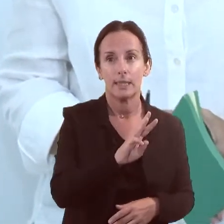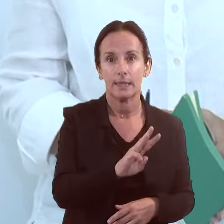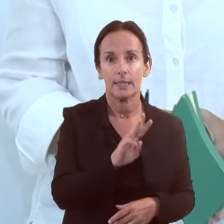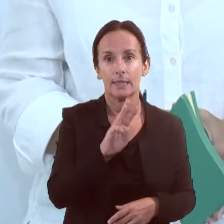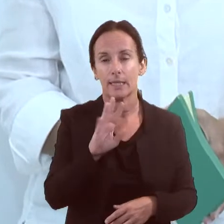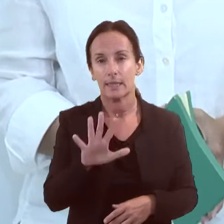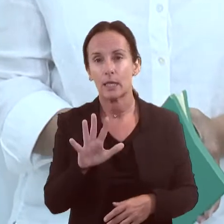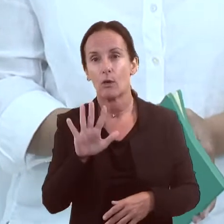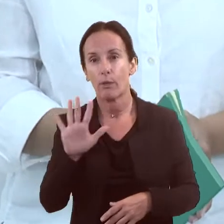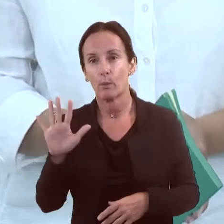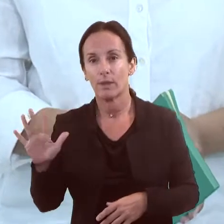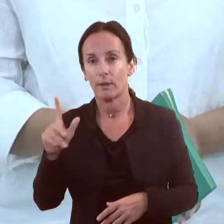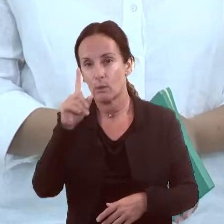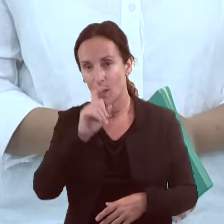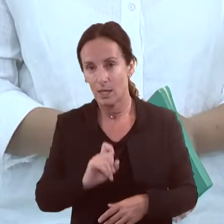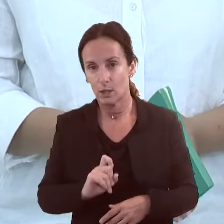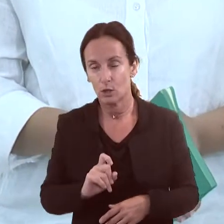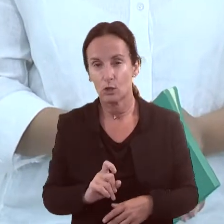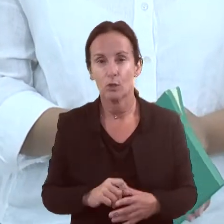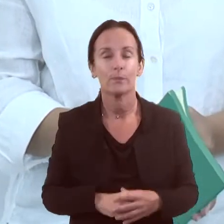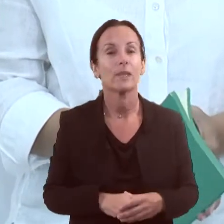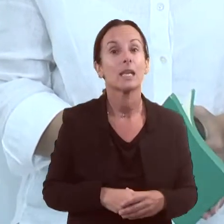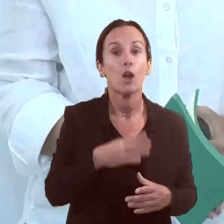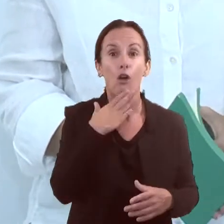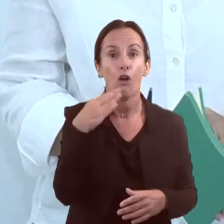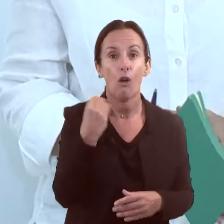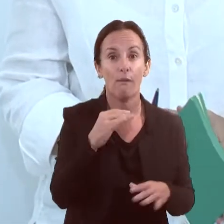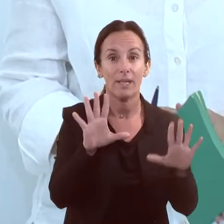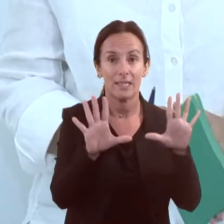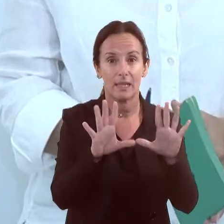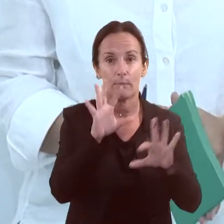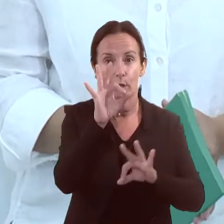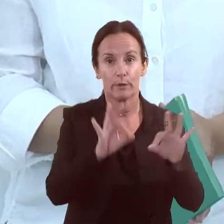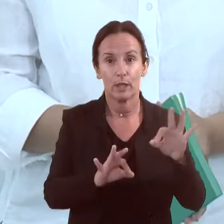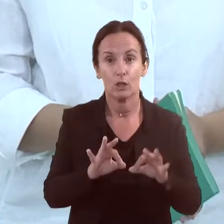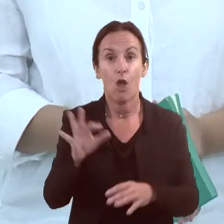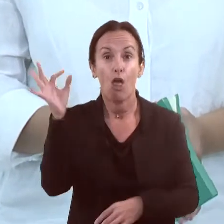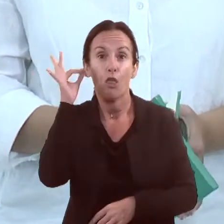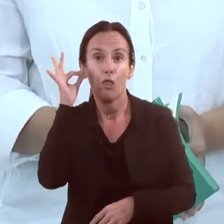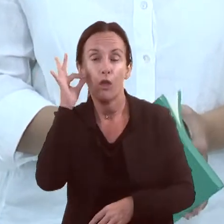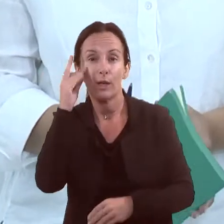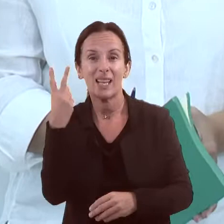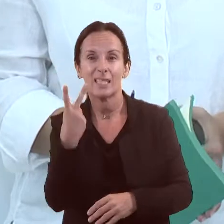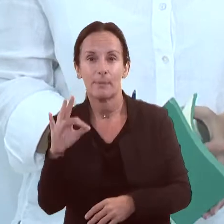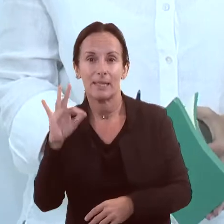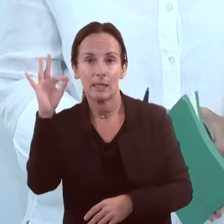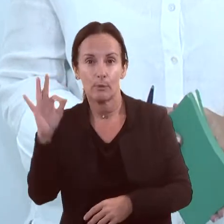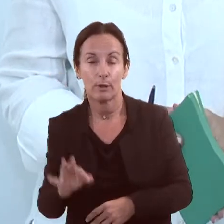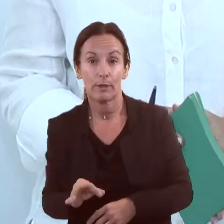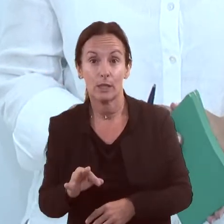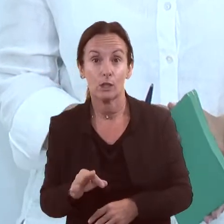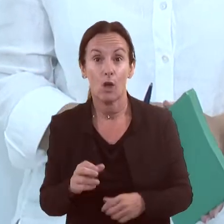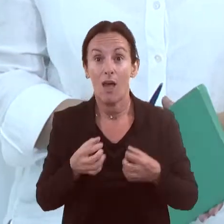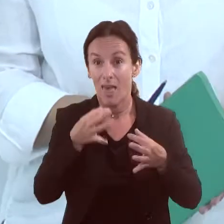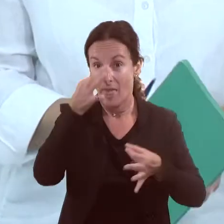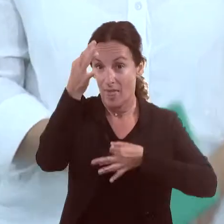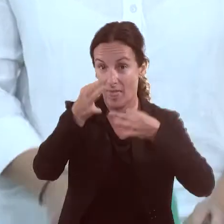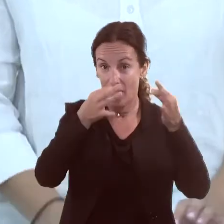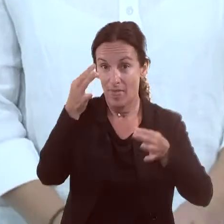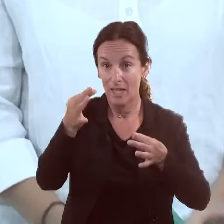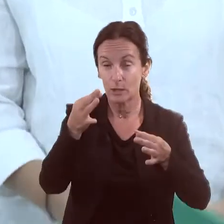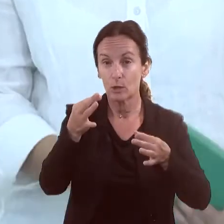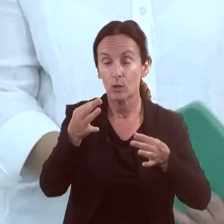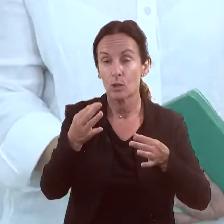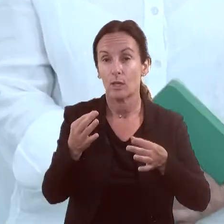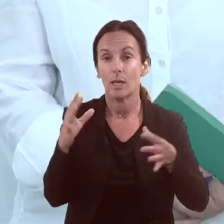el 7,3%. Dones tenim un 20%. Això també són els resultats de l'enquesta que vàrem fer l'any